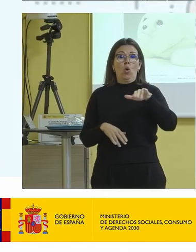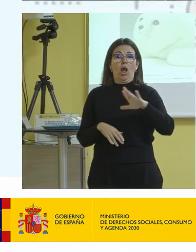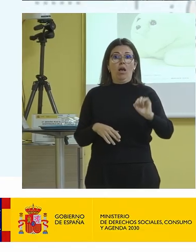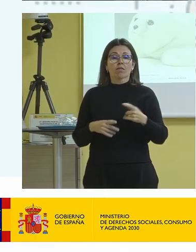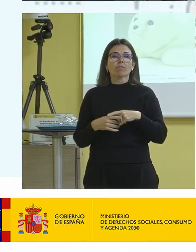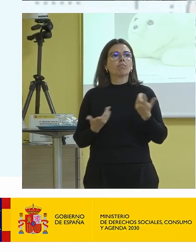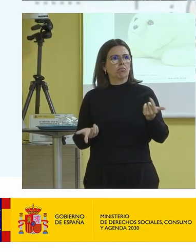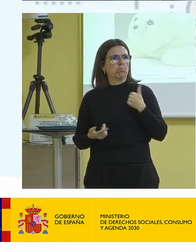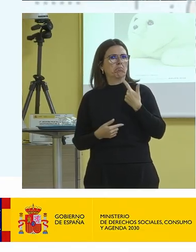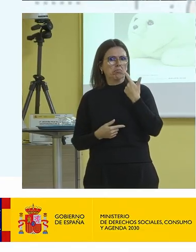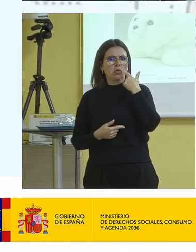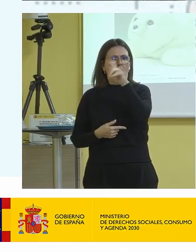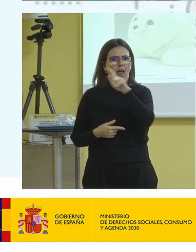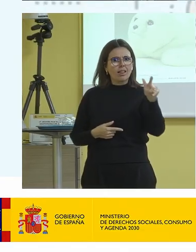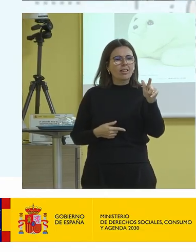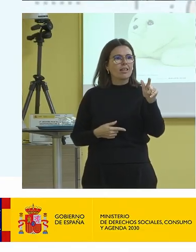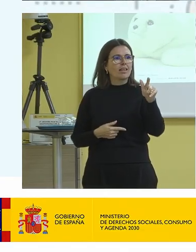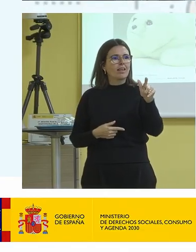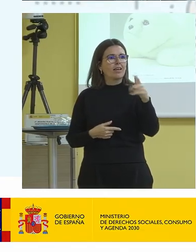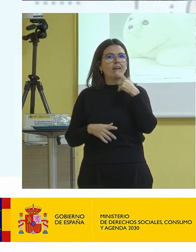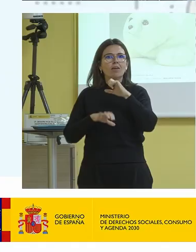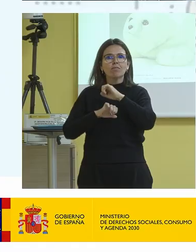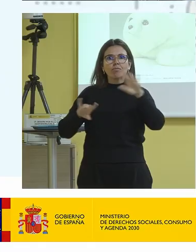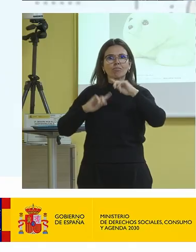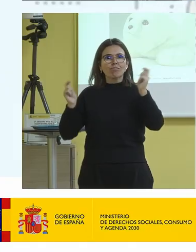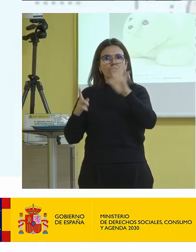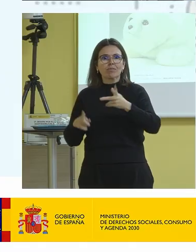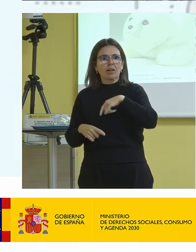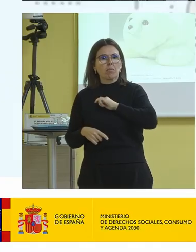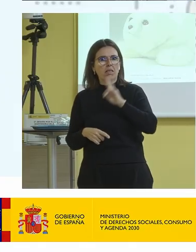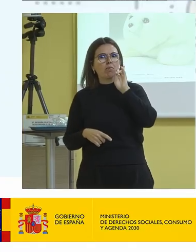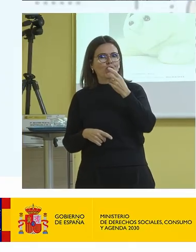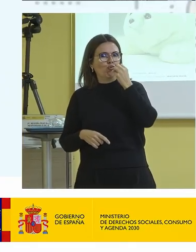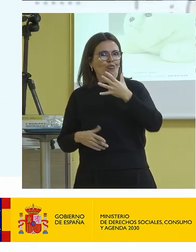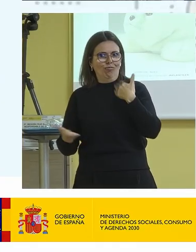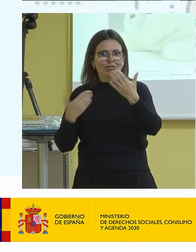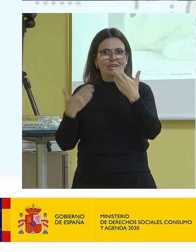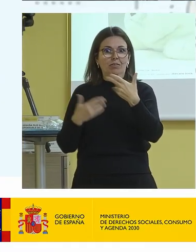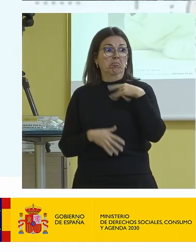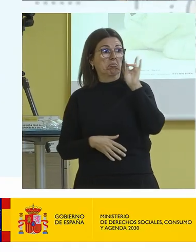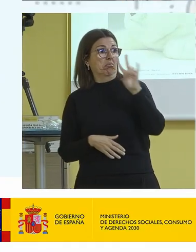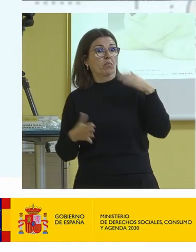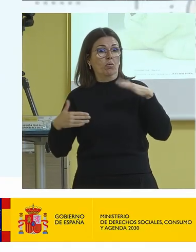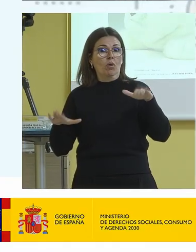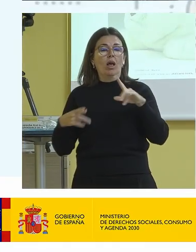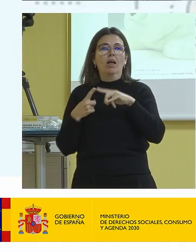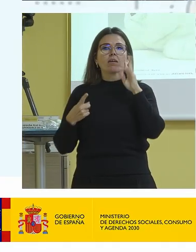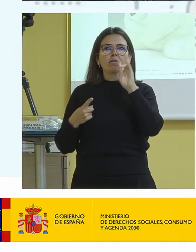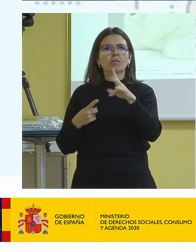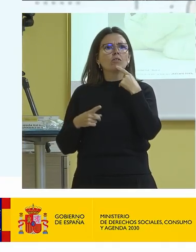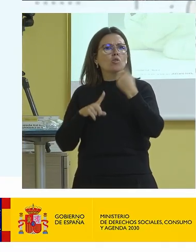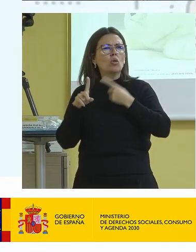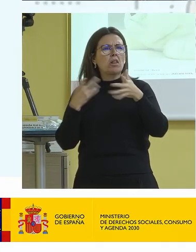un muy buen rollo con la gente que distribuía esta foca en España, ¿vale? Porque cuando yo conocí a esta foca, se utilizaba